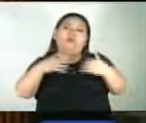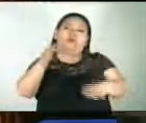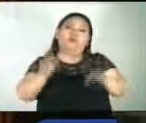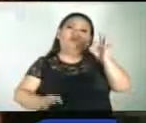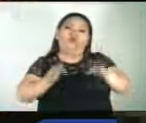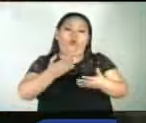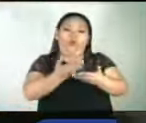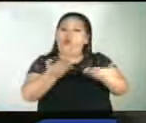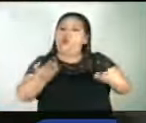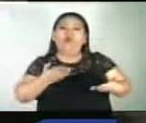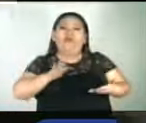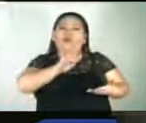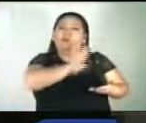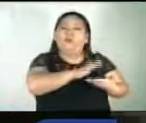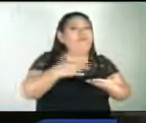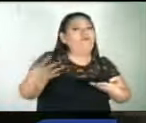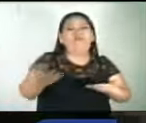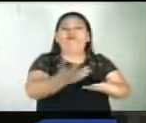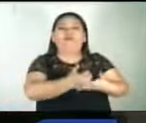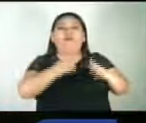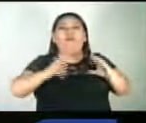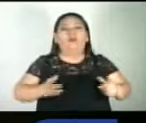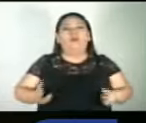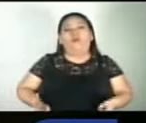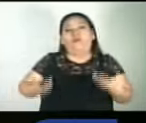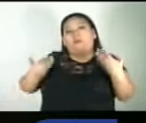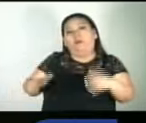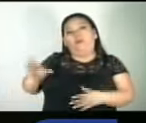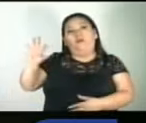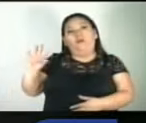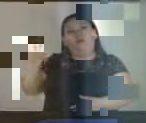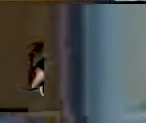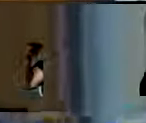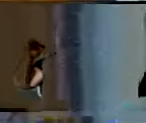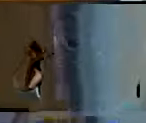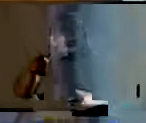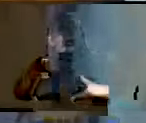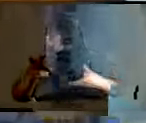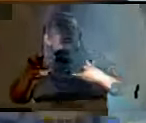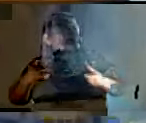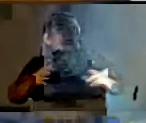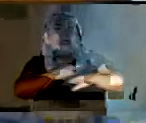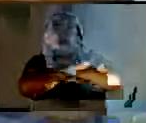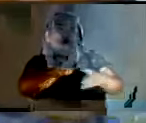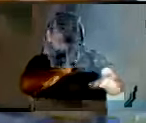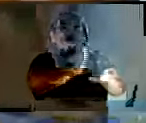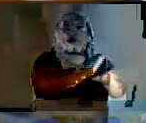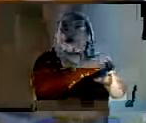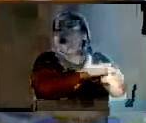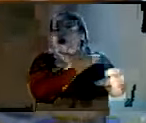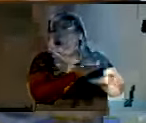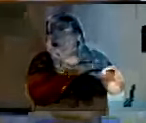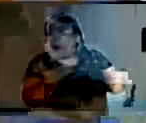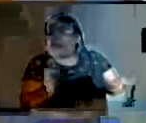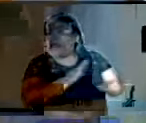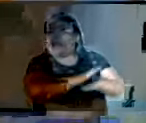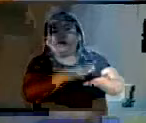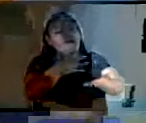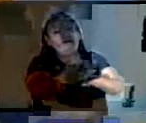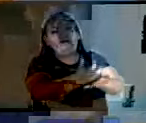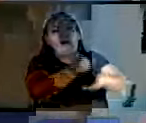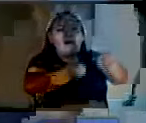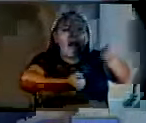extinción de dominio. En este acto jurídico, la Fiscalía General de la República busca despojar al exfuncionario de sus inmuebles,